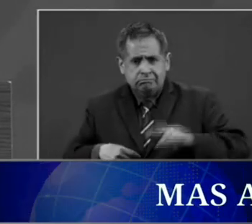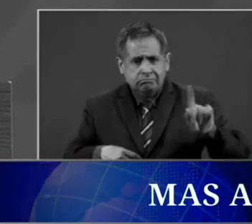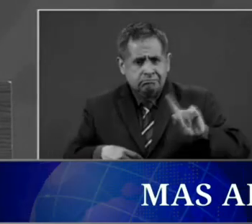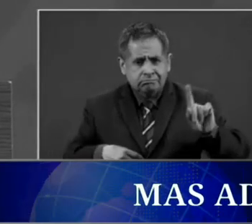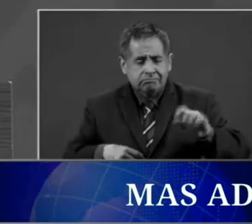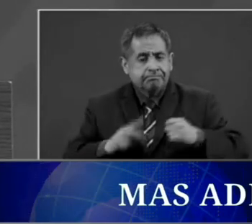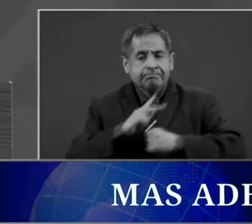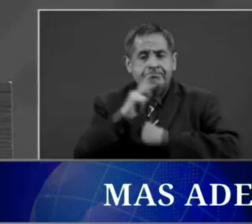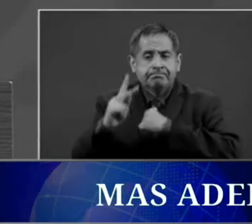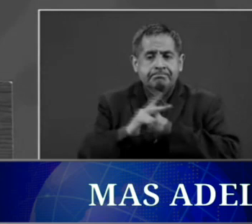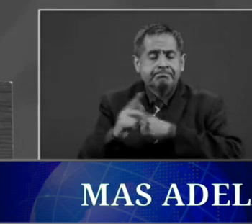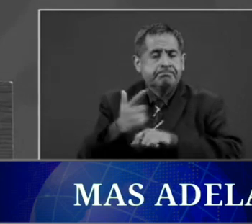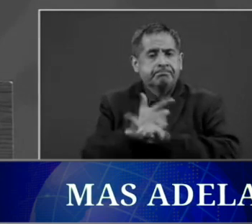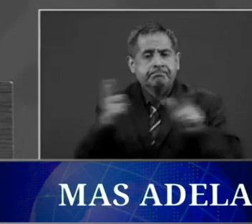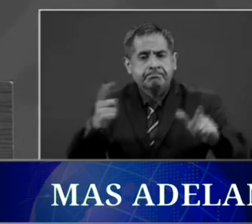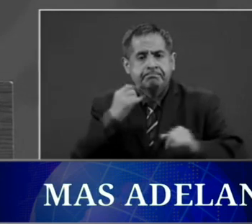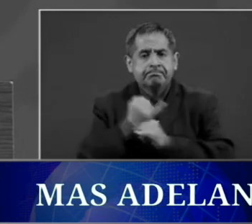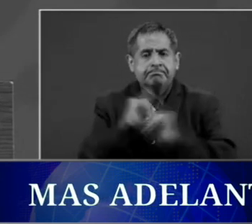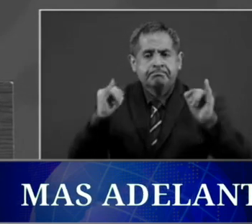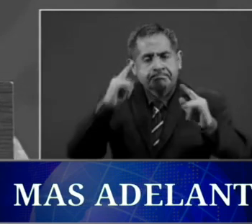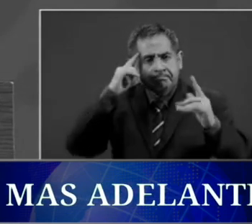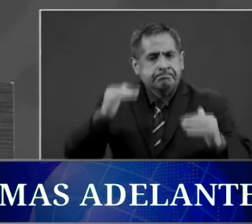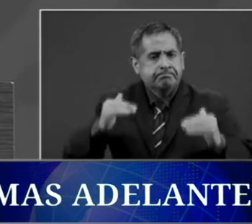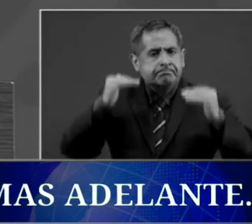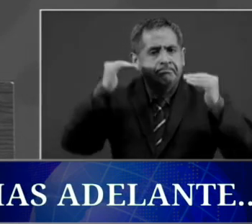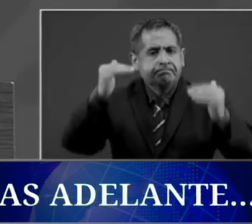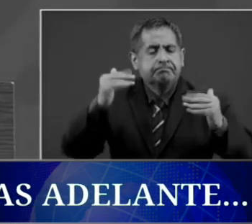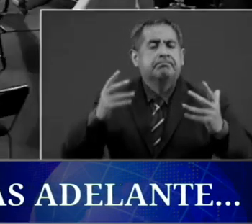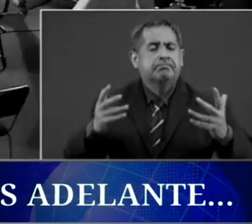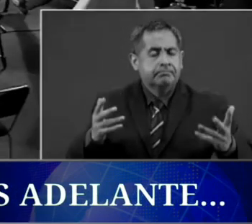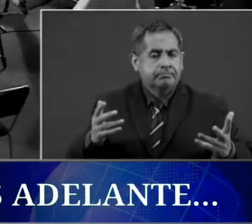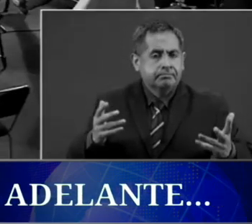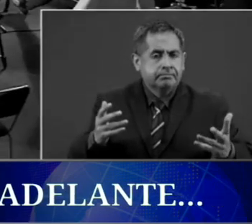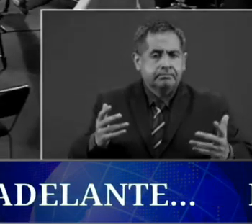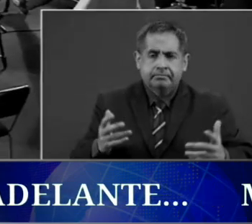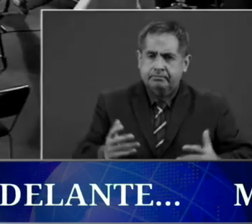somos un país libre, independiente, soberano.